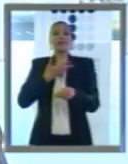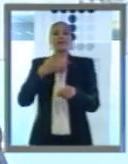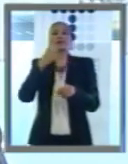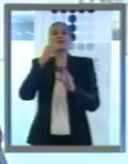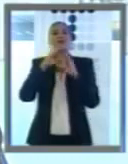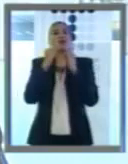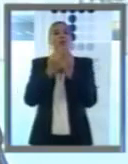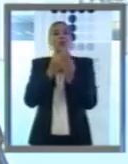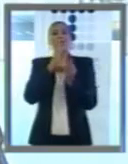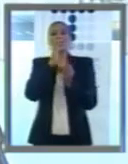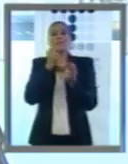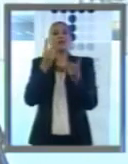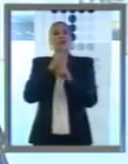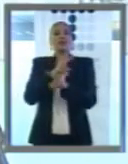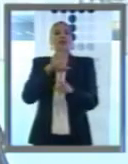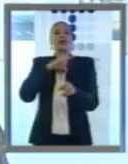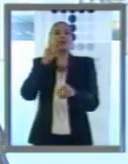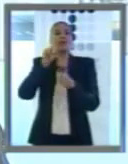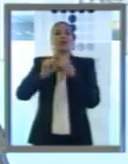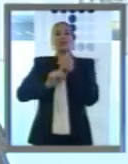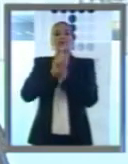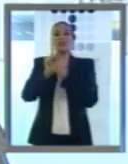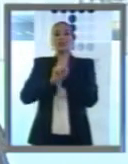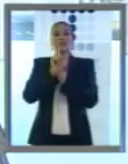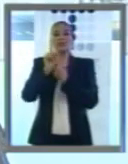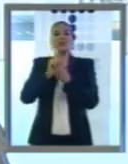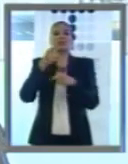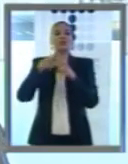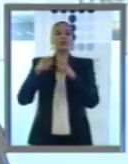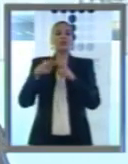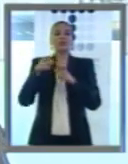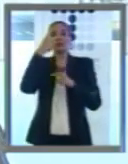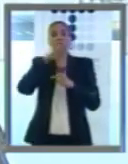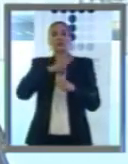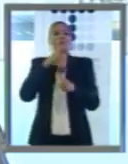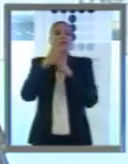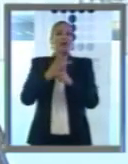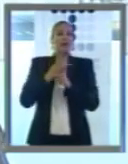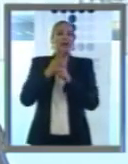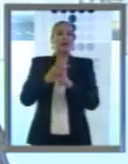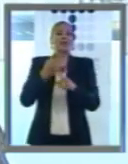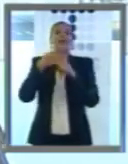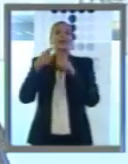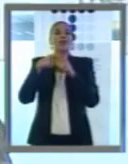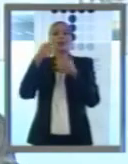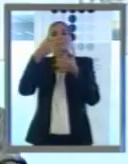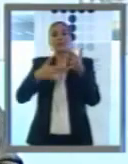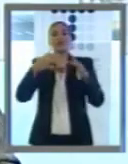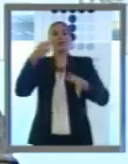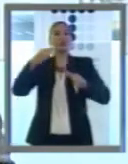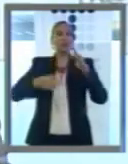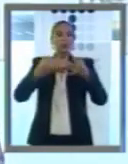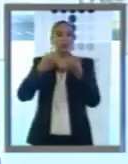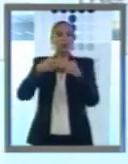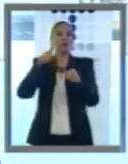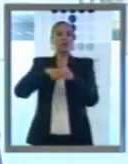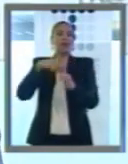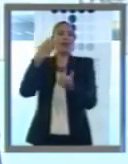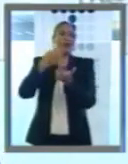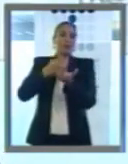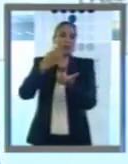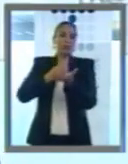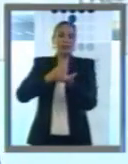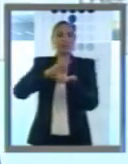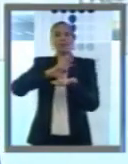forma transversal de ver los problemas y que sin duda trascienden los contextos políticos, sociales y económicos.